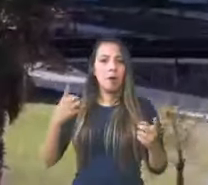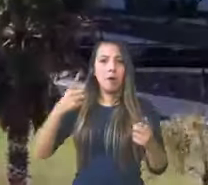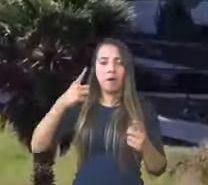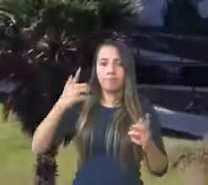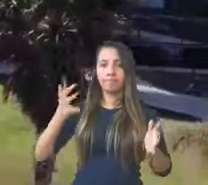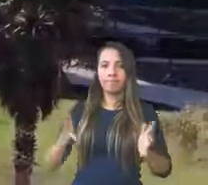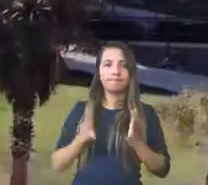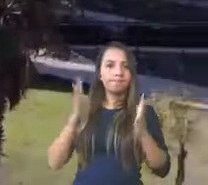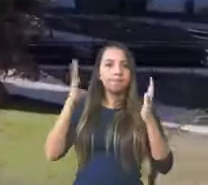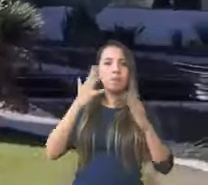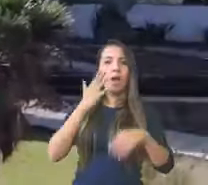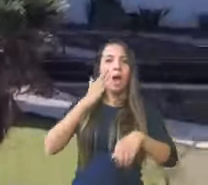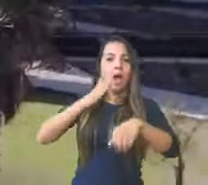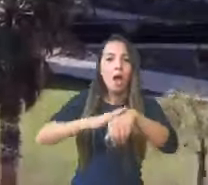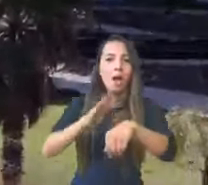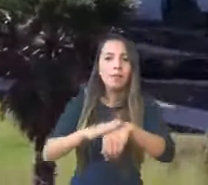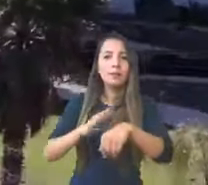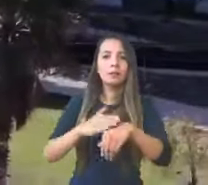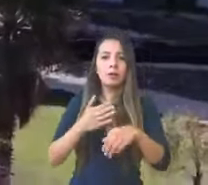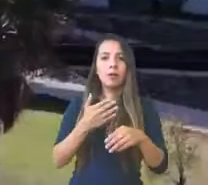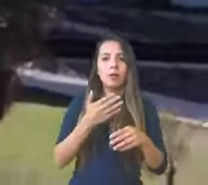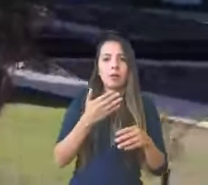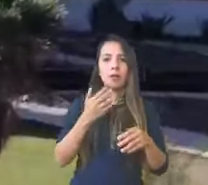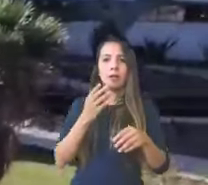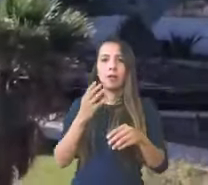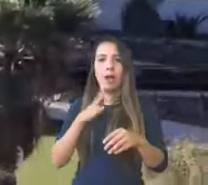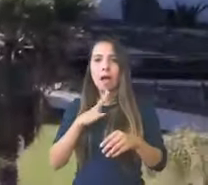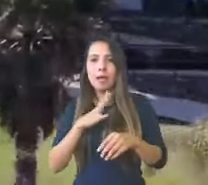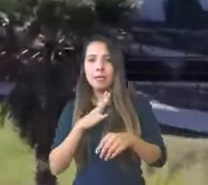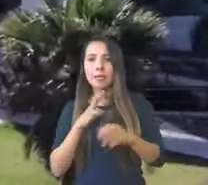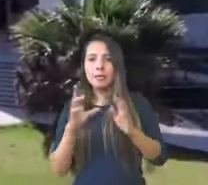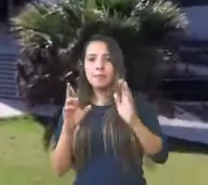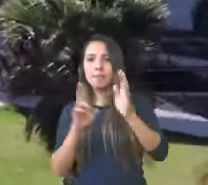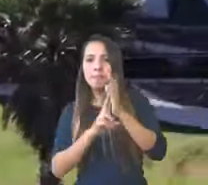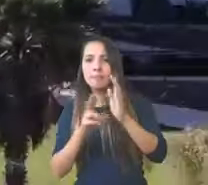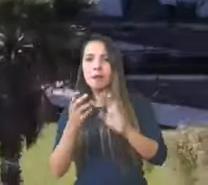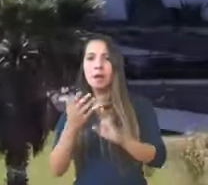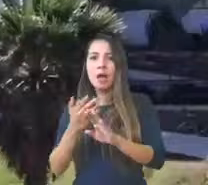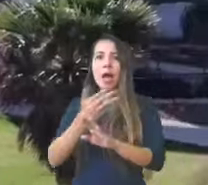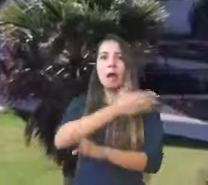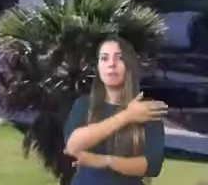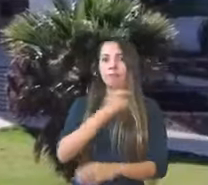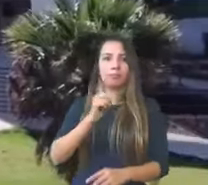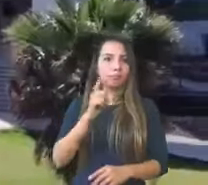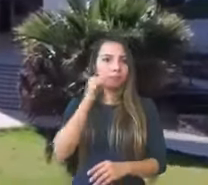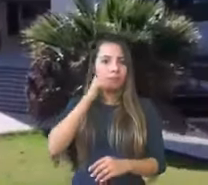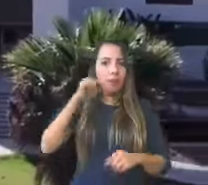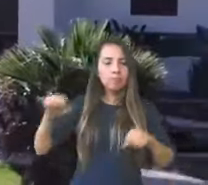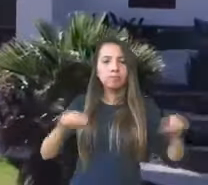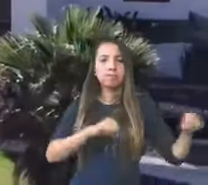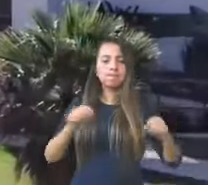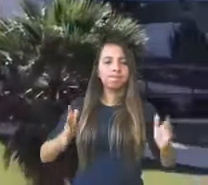hay que recordar que no te indica a qué horas va a ser, y pues yo creo que aquí el llamado es no nomás por la